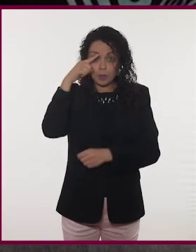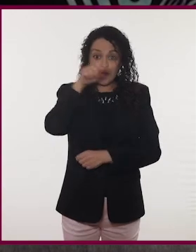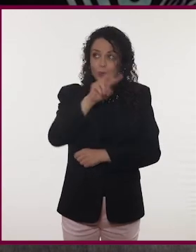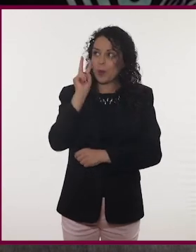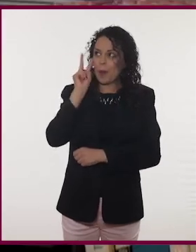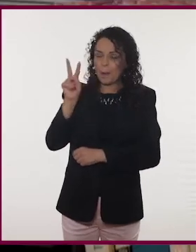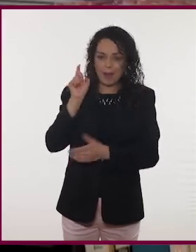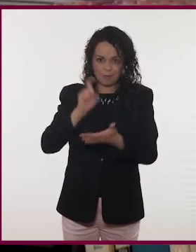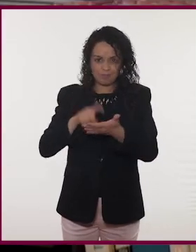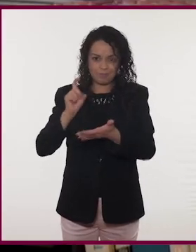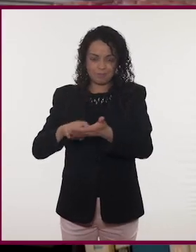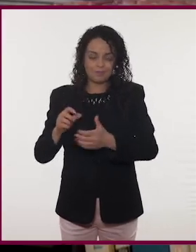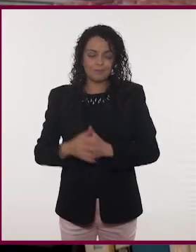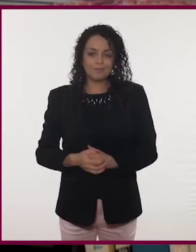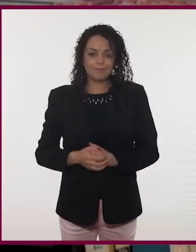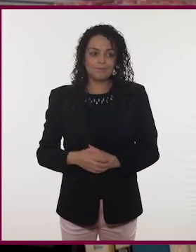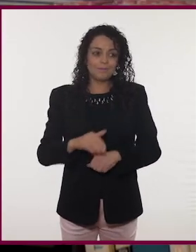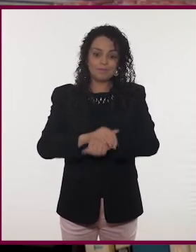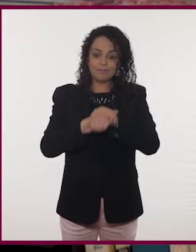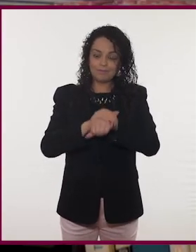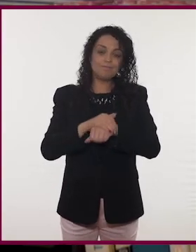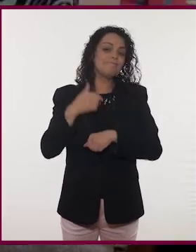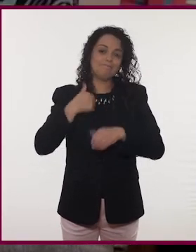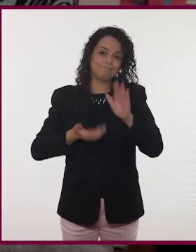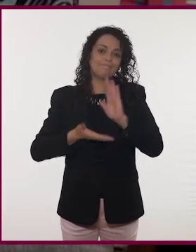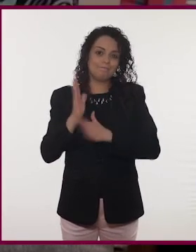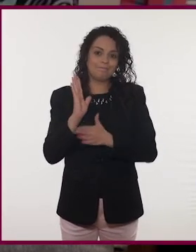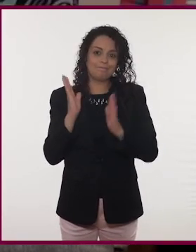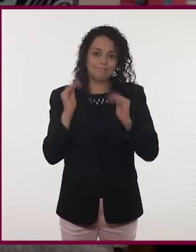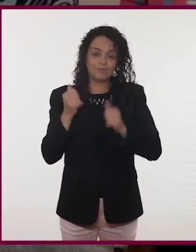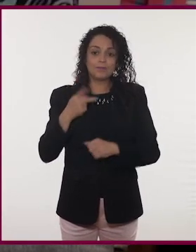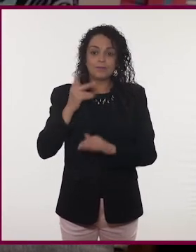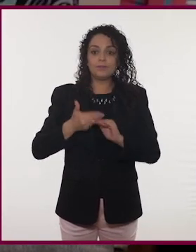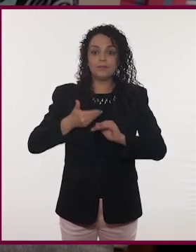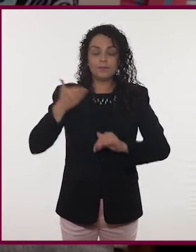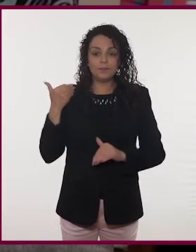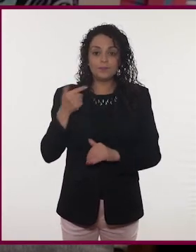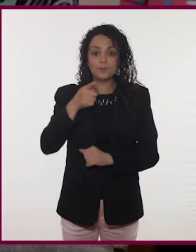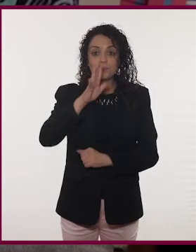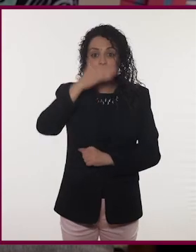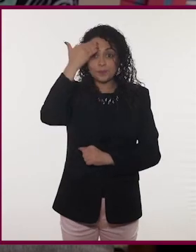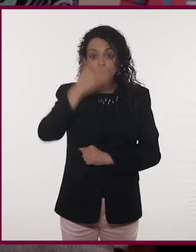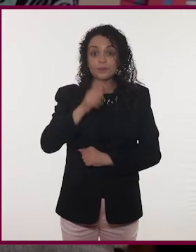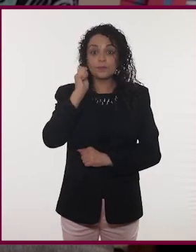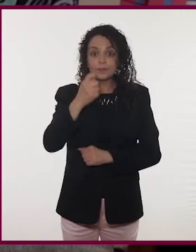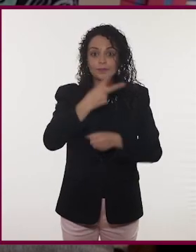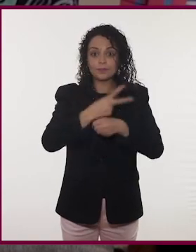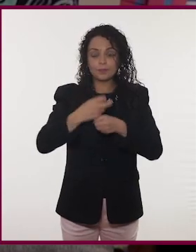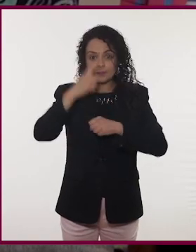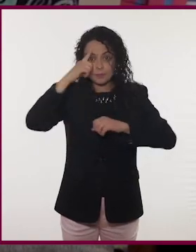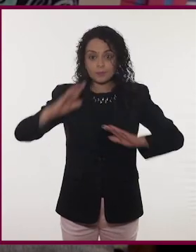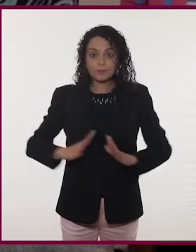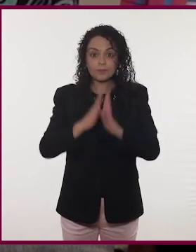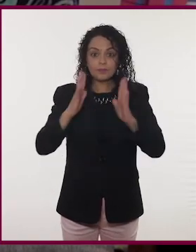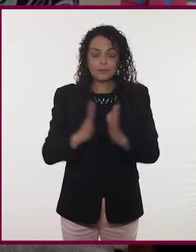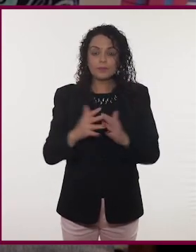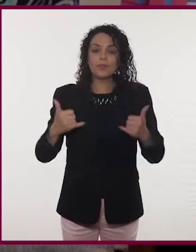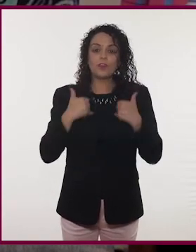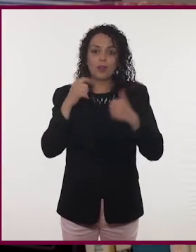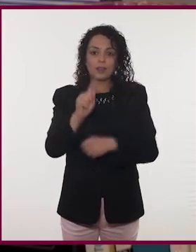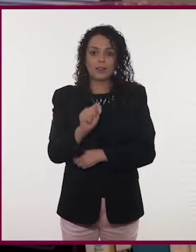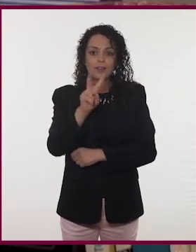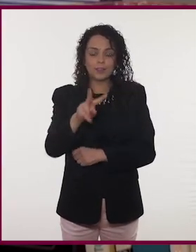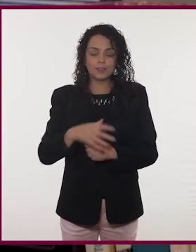un ojo. Amigos, yo me despido. Pero antes, ya saben que tienen la invitación para participar con Jóvenes en